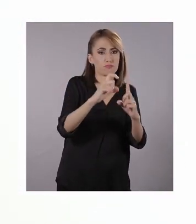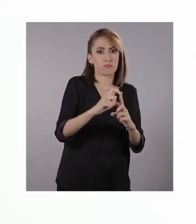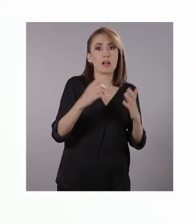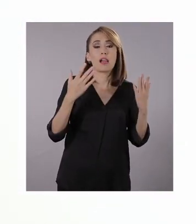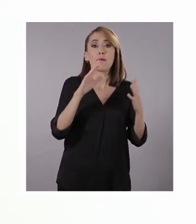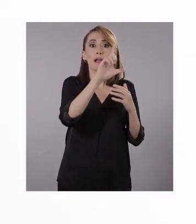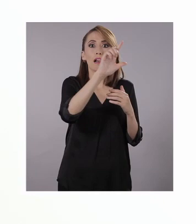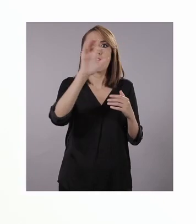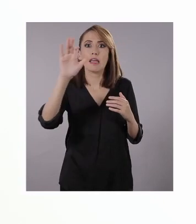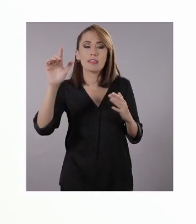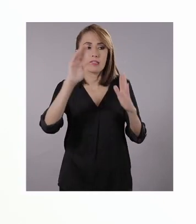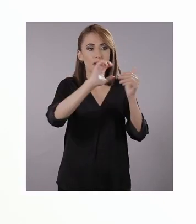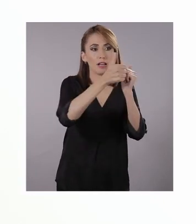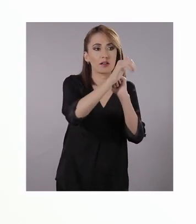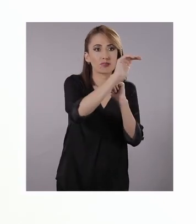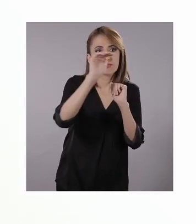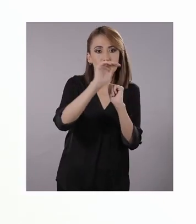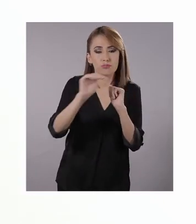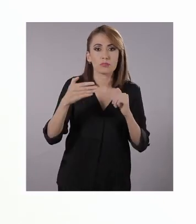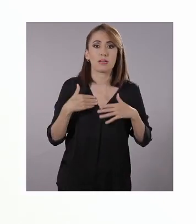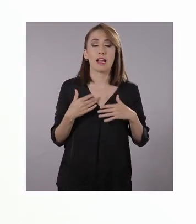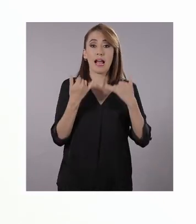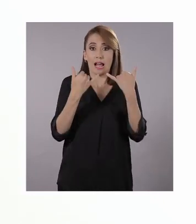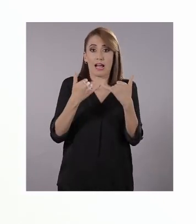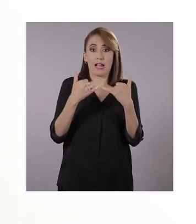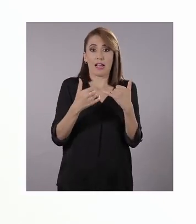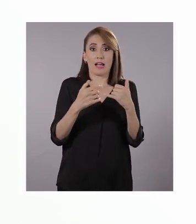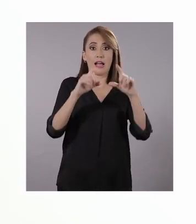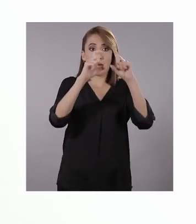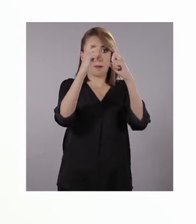nace de una palabra. Y como vamos a utilizar